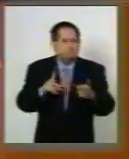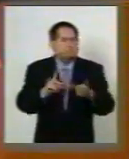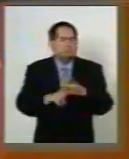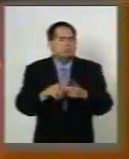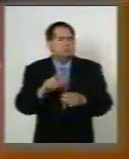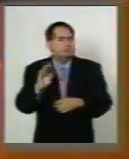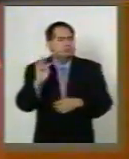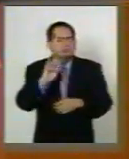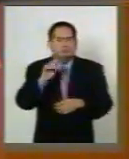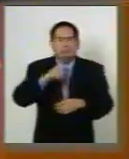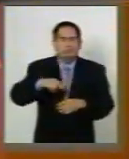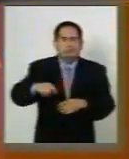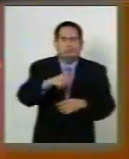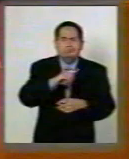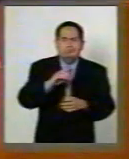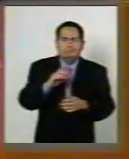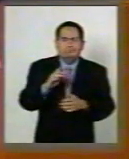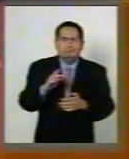cuando hay